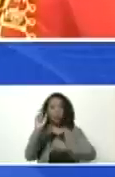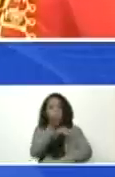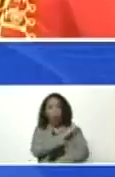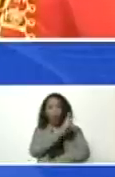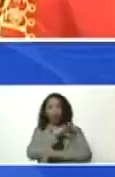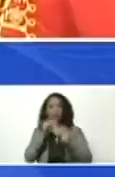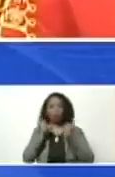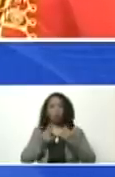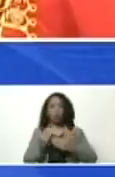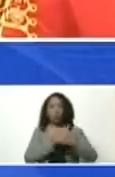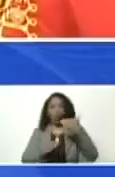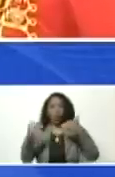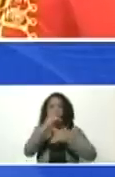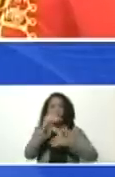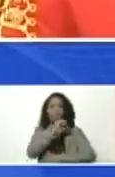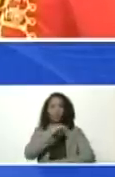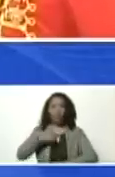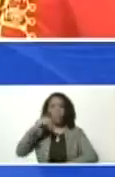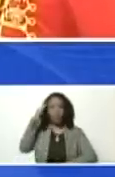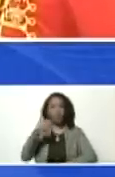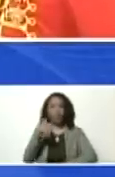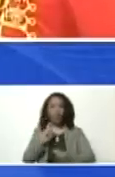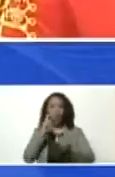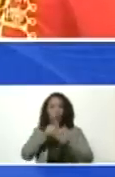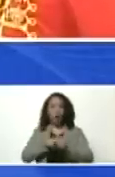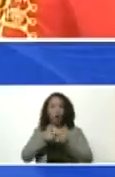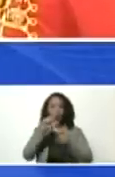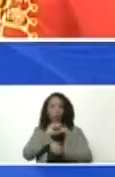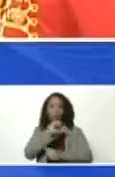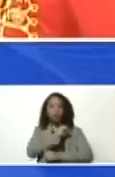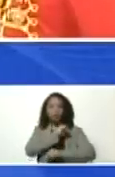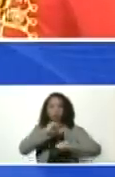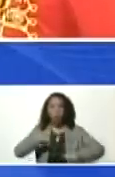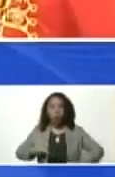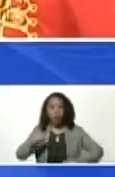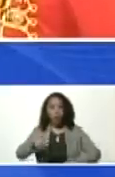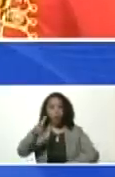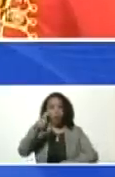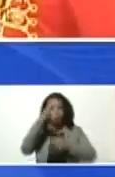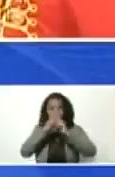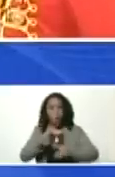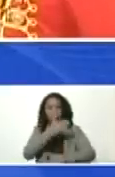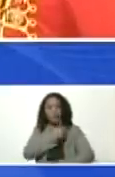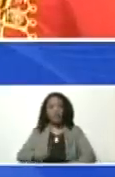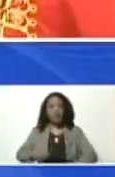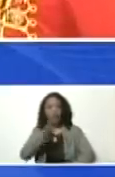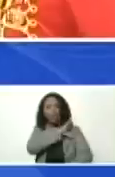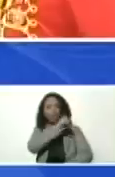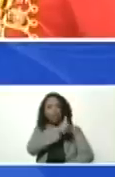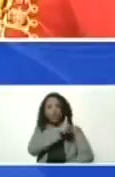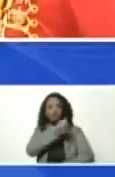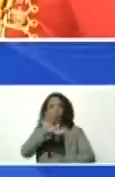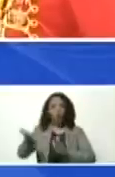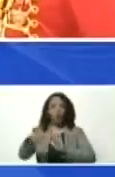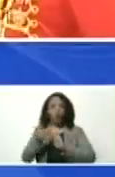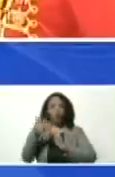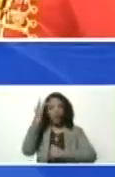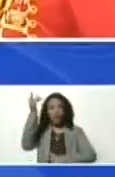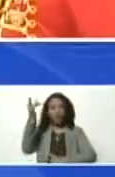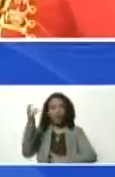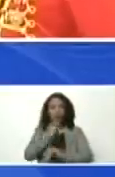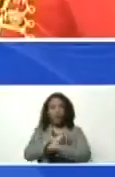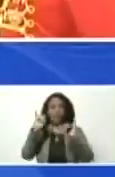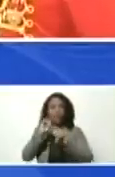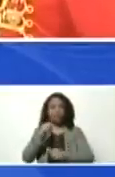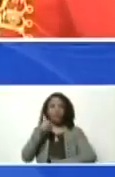inmediata superior del personal militar adscrito a la Guardia de Honor Presidencial y a la Dirección General de Contrainteligencia Militar ha concluido.